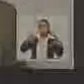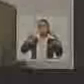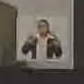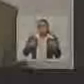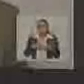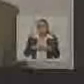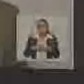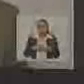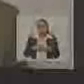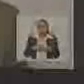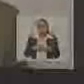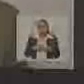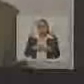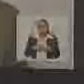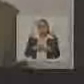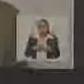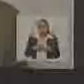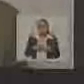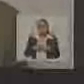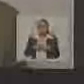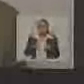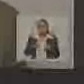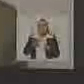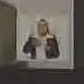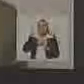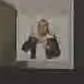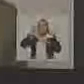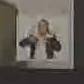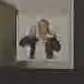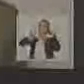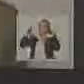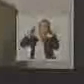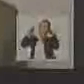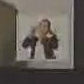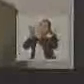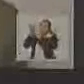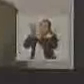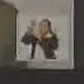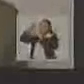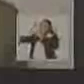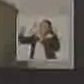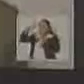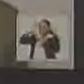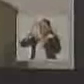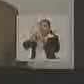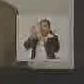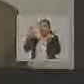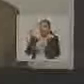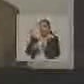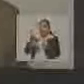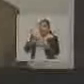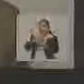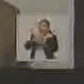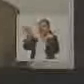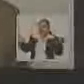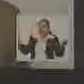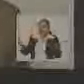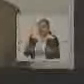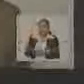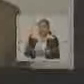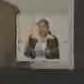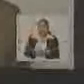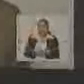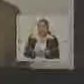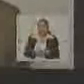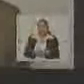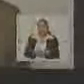incluso los obtendremos de las expropiaciones que tengamos que hacer de las construcciones que se han hecho contra norma y que por lo